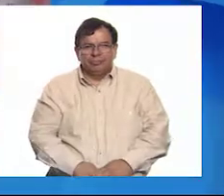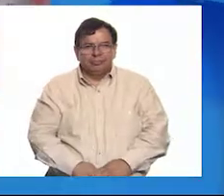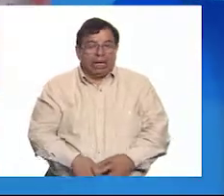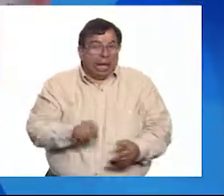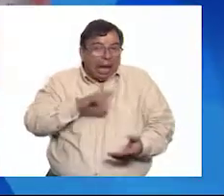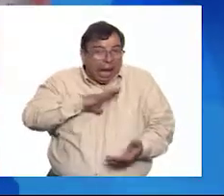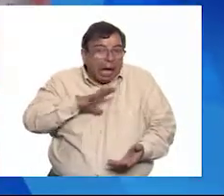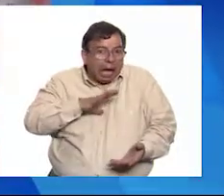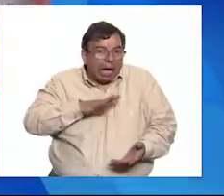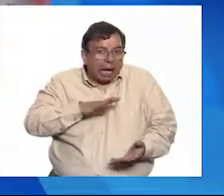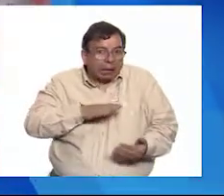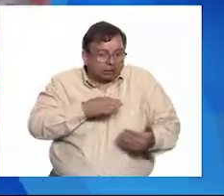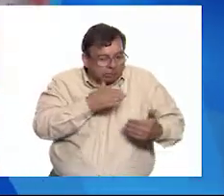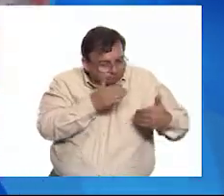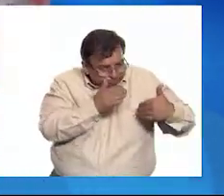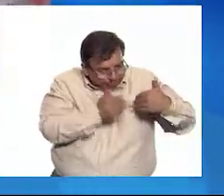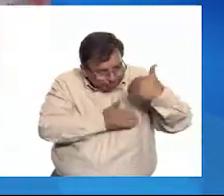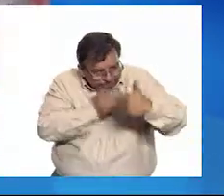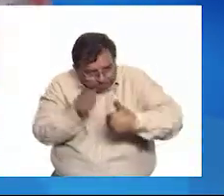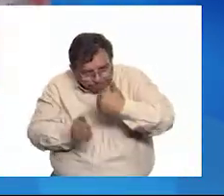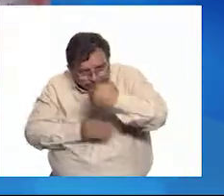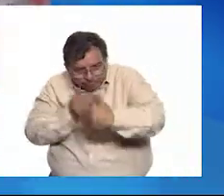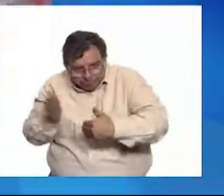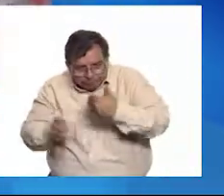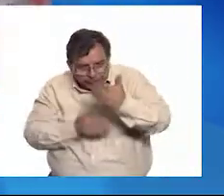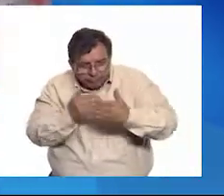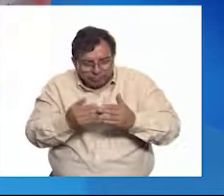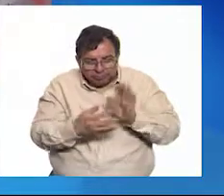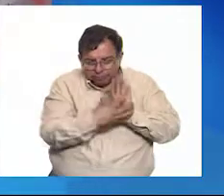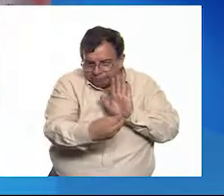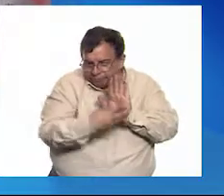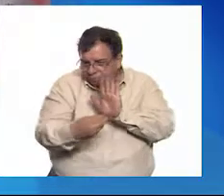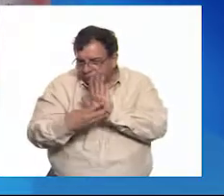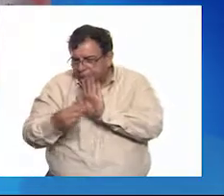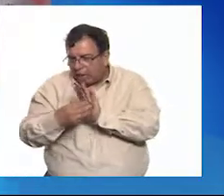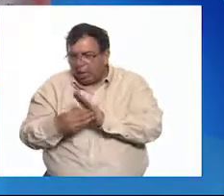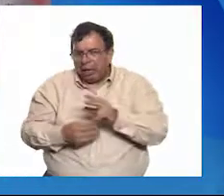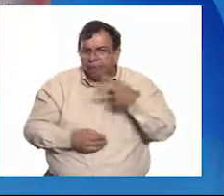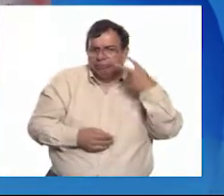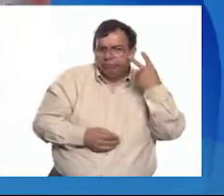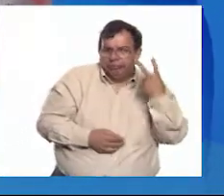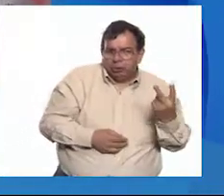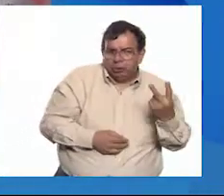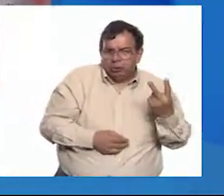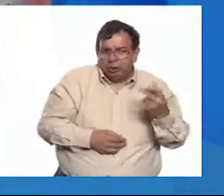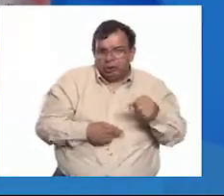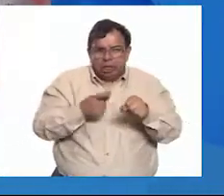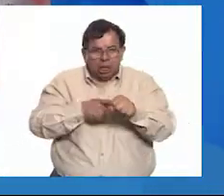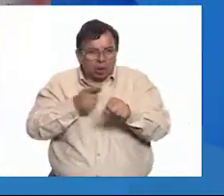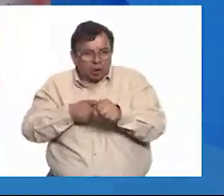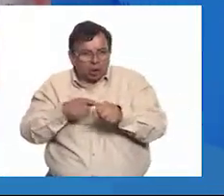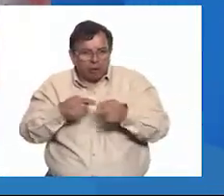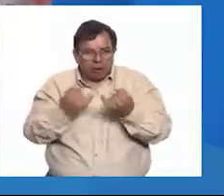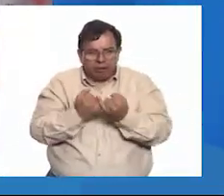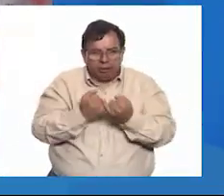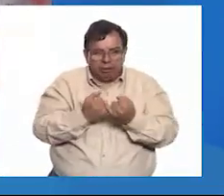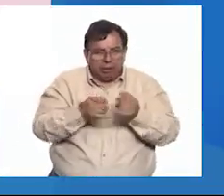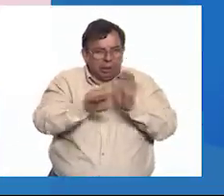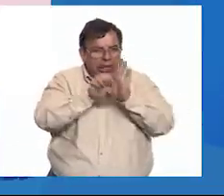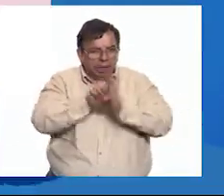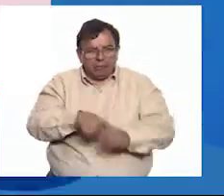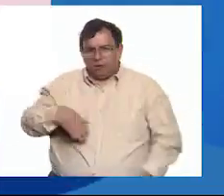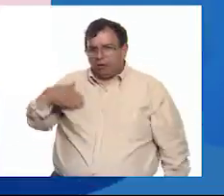también existen secuencias en donde el patrón de figuras son dos y el patrón de color es el mismo. Por ejemplo,